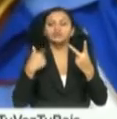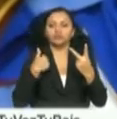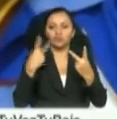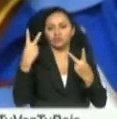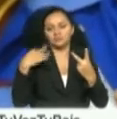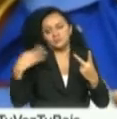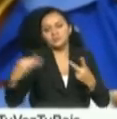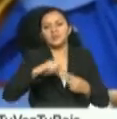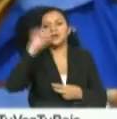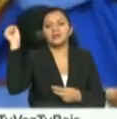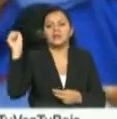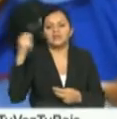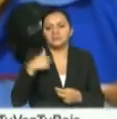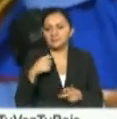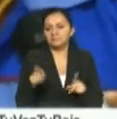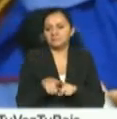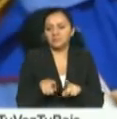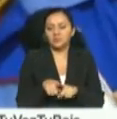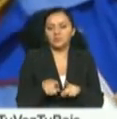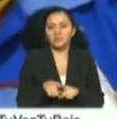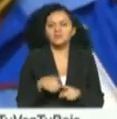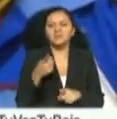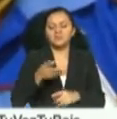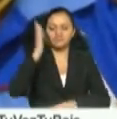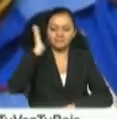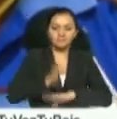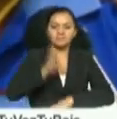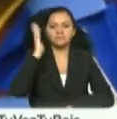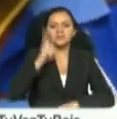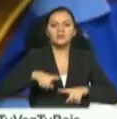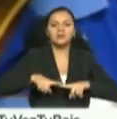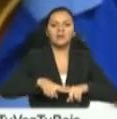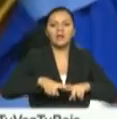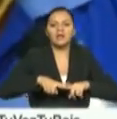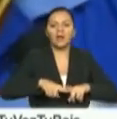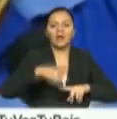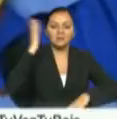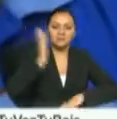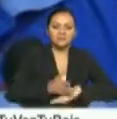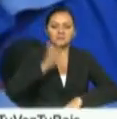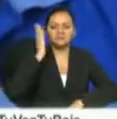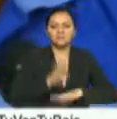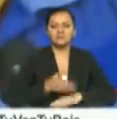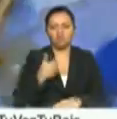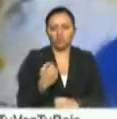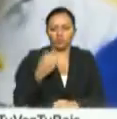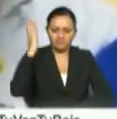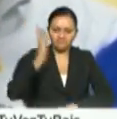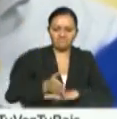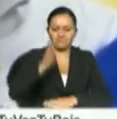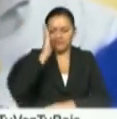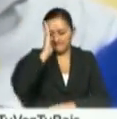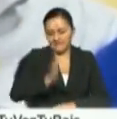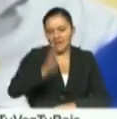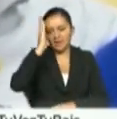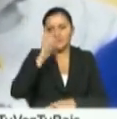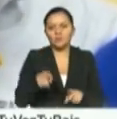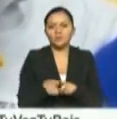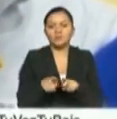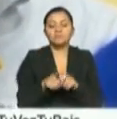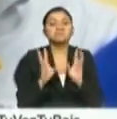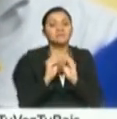los 2 juegos tuve la oportunidad de ganar. Rajador de leña, como mejor hachero ecuatoriano, montubio, como siempre. Tuvo excelente el